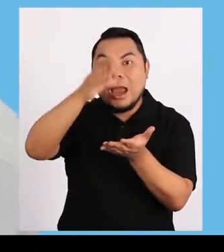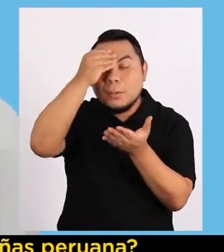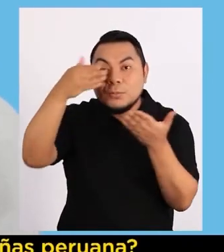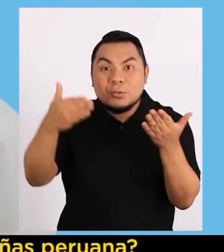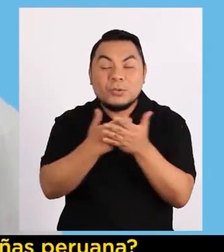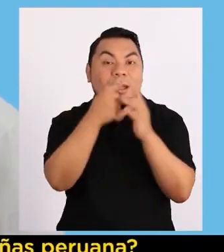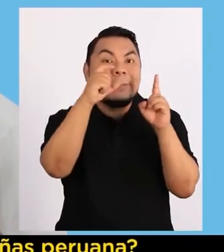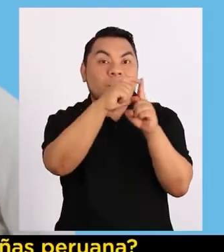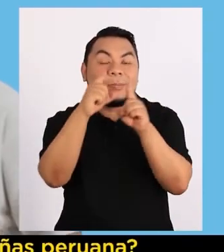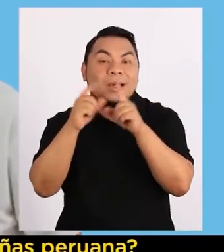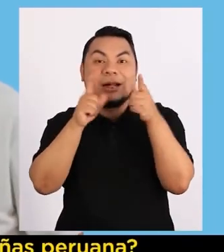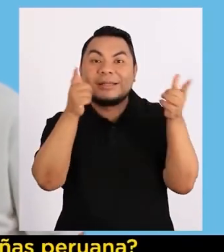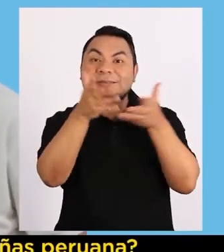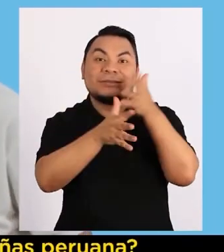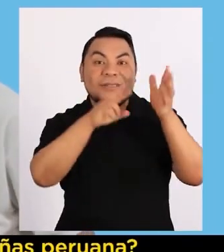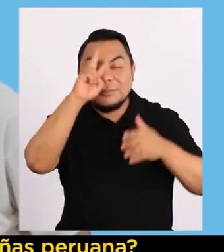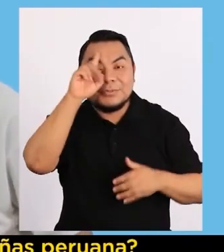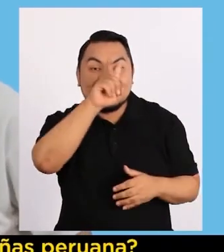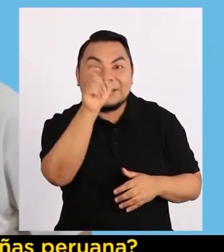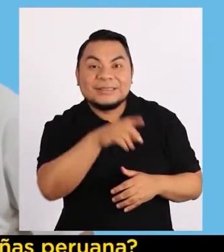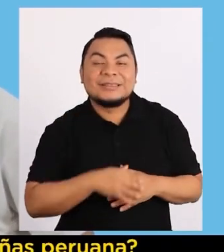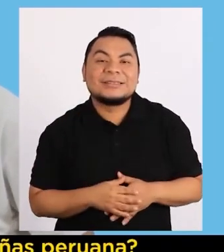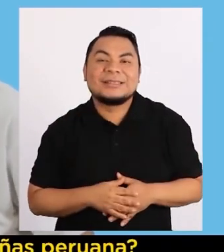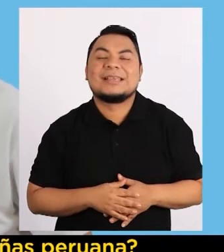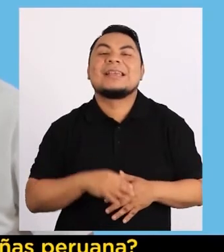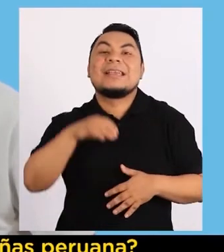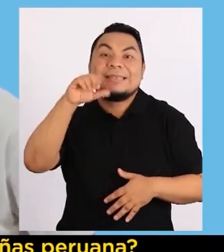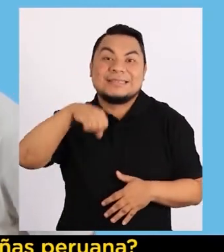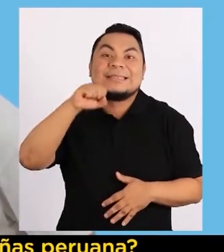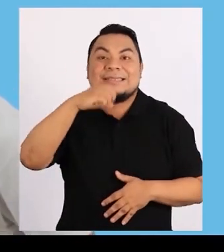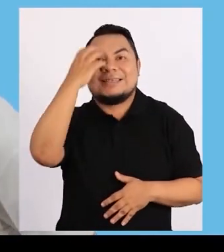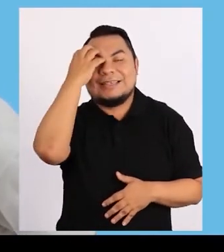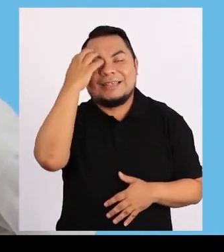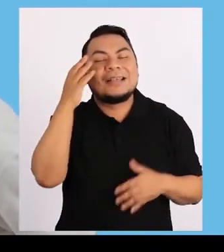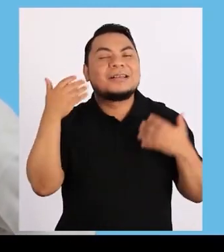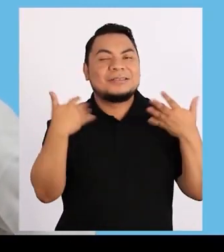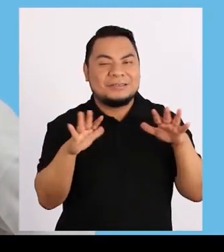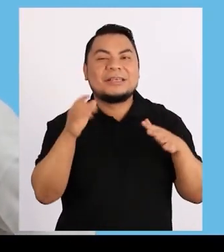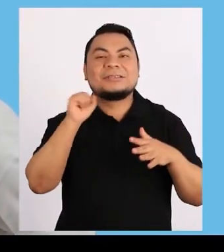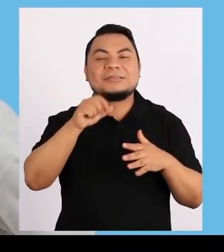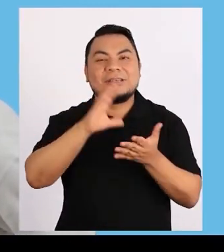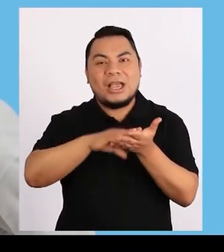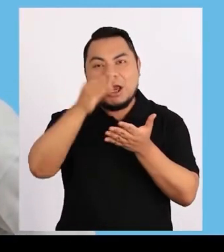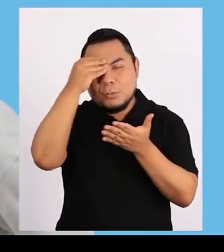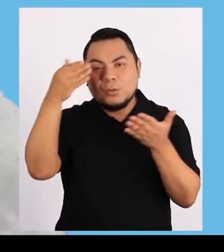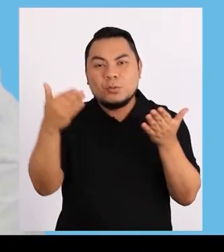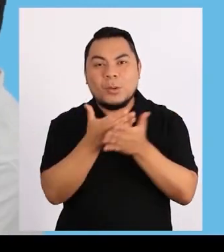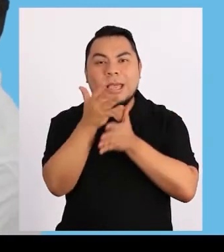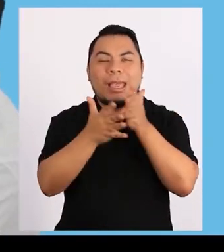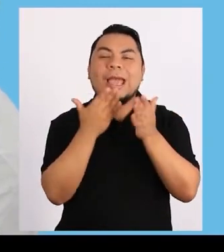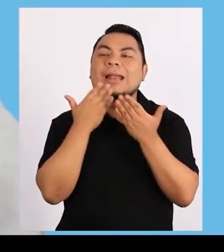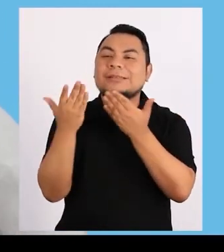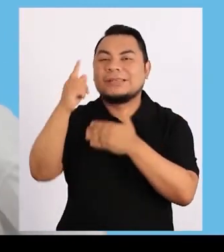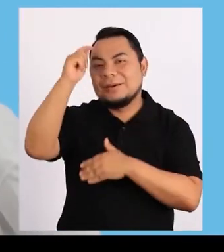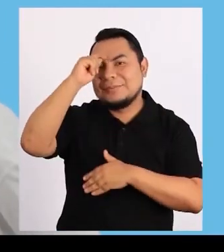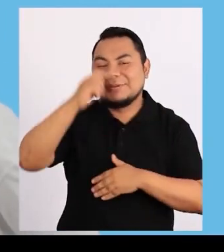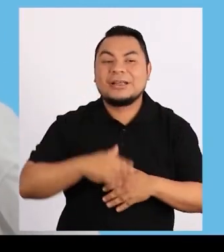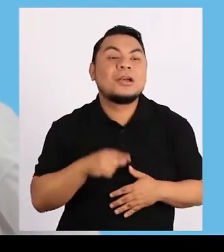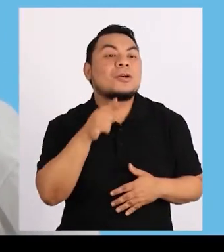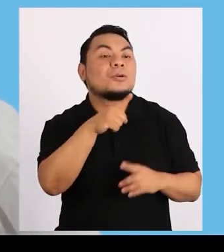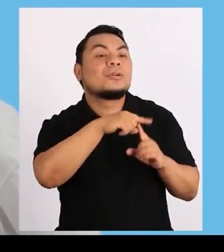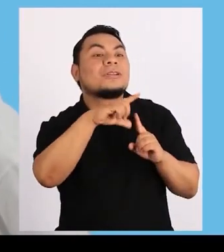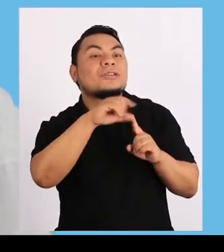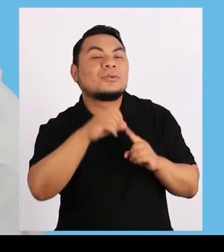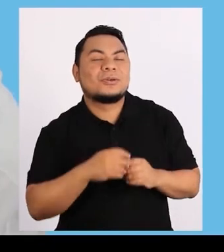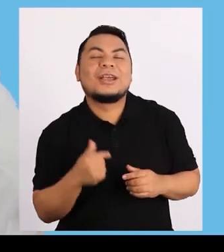Tito, ¿aprendieron nuevas palabras en lengua de señas peruana? Sí, Daniel. Ya sé más palabras gracias a